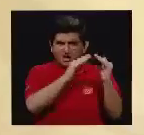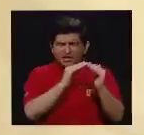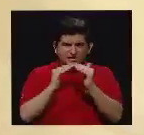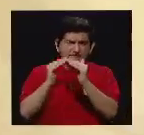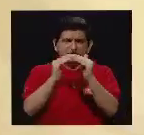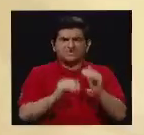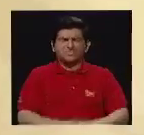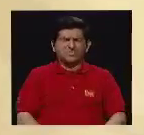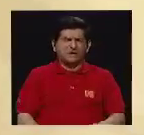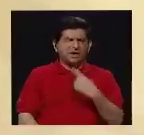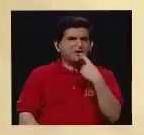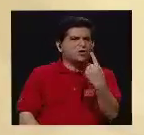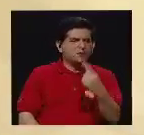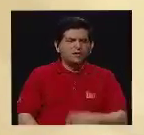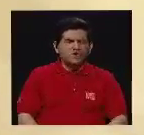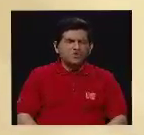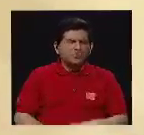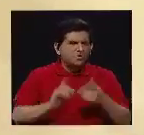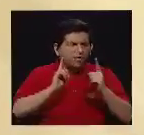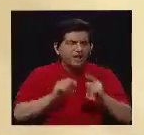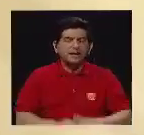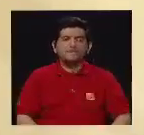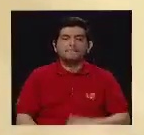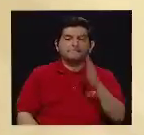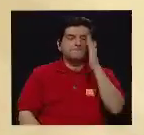estas comunidades, ¿cómo dijiste?